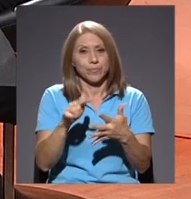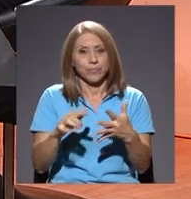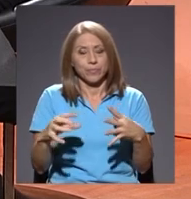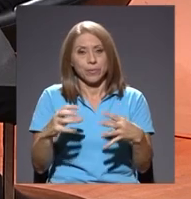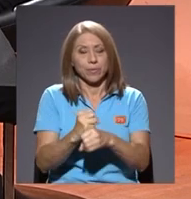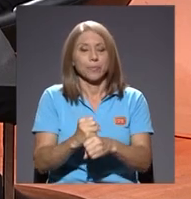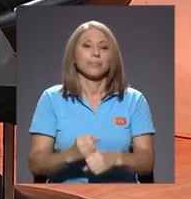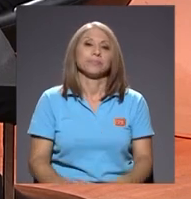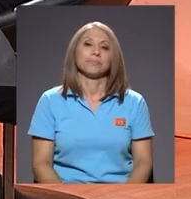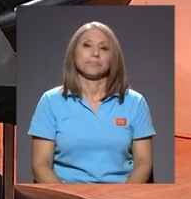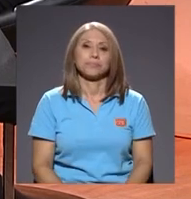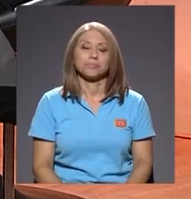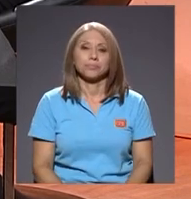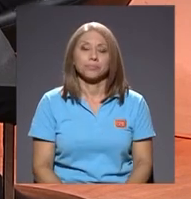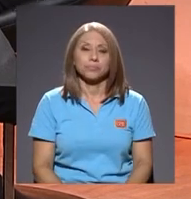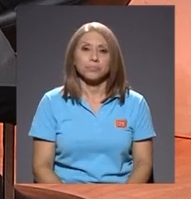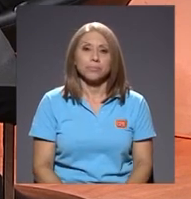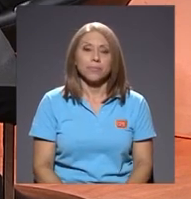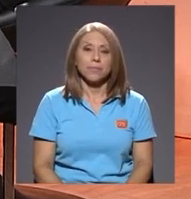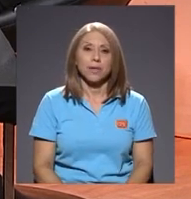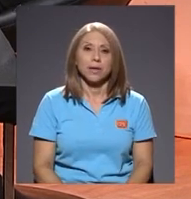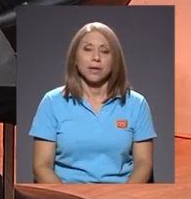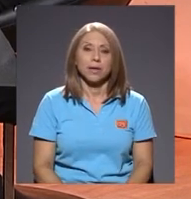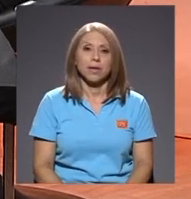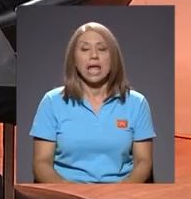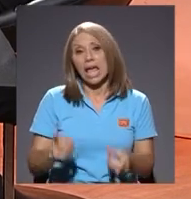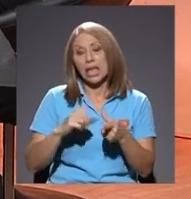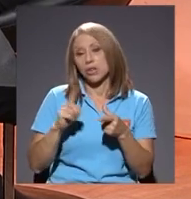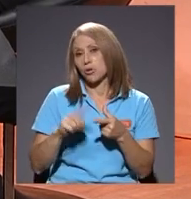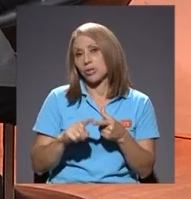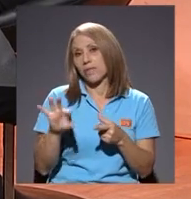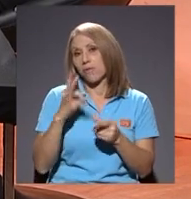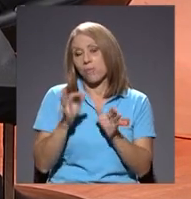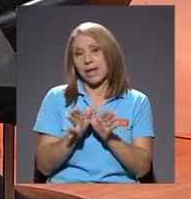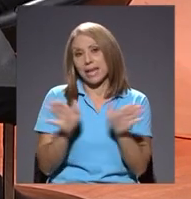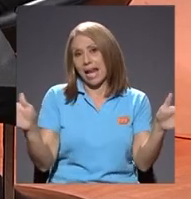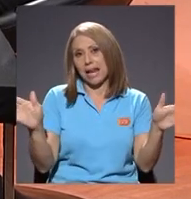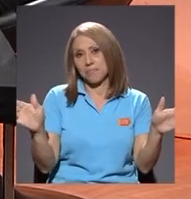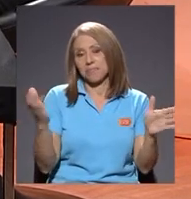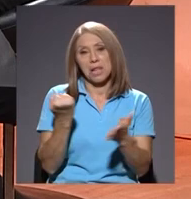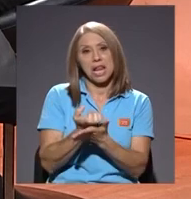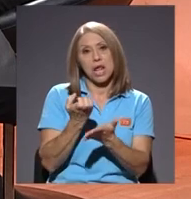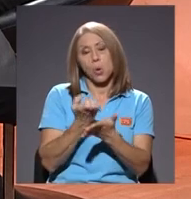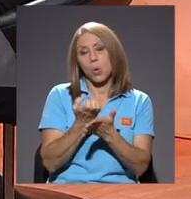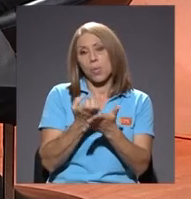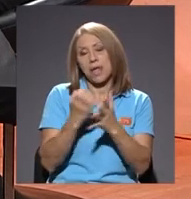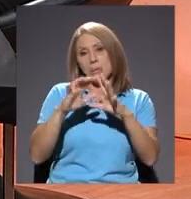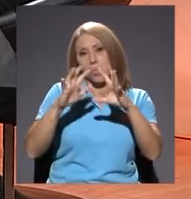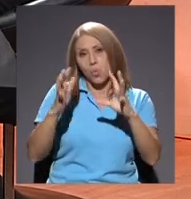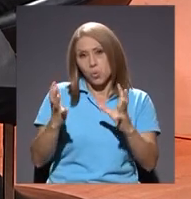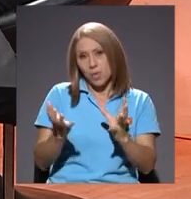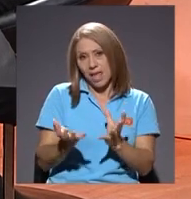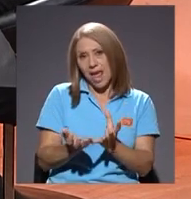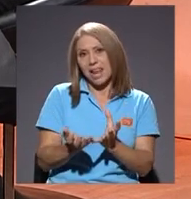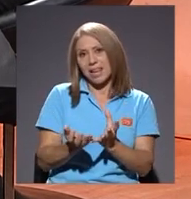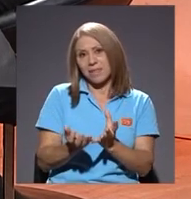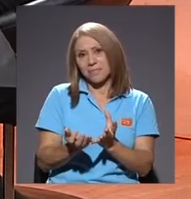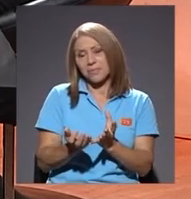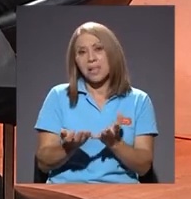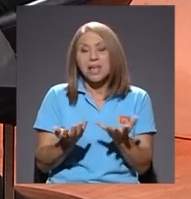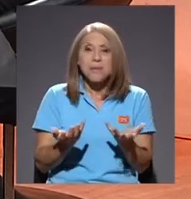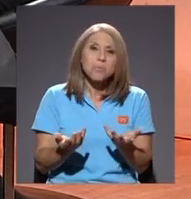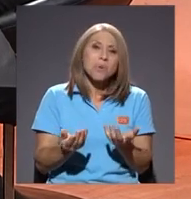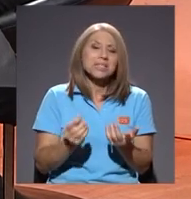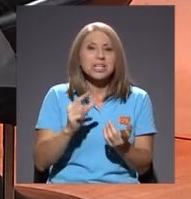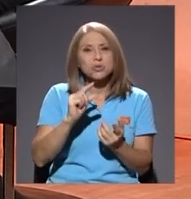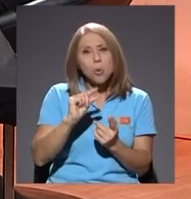la entonces en términos generales la economía mundial uno podría decir que es un pequeño más para lo